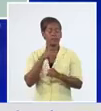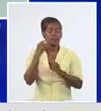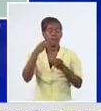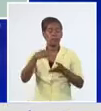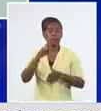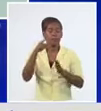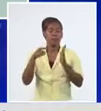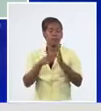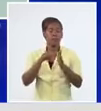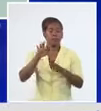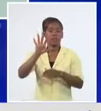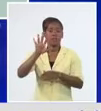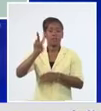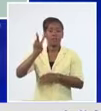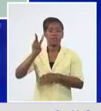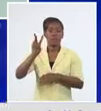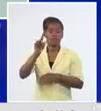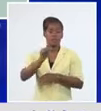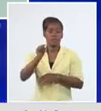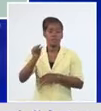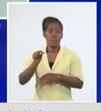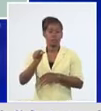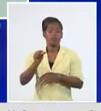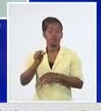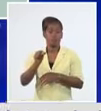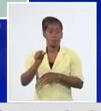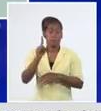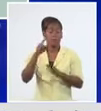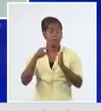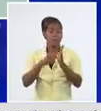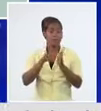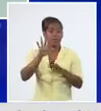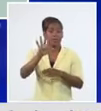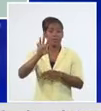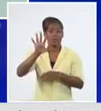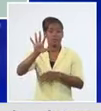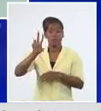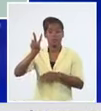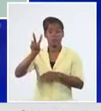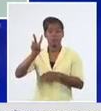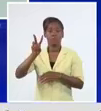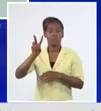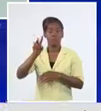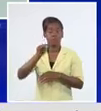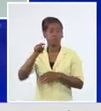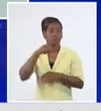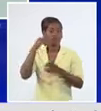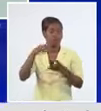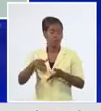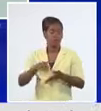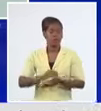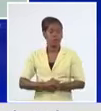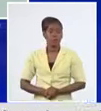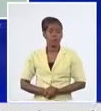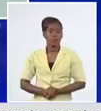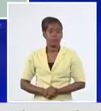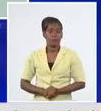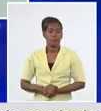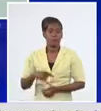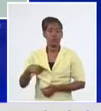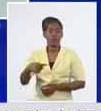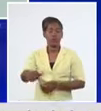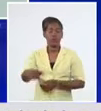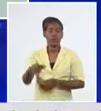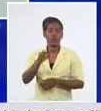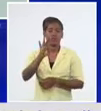1.552 personas, promediando 8.930 casos diarios y 82 fallecidos diariamente.